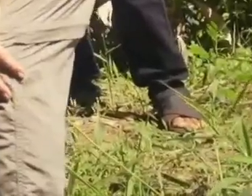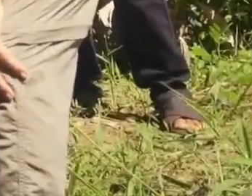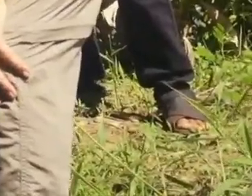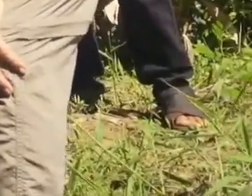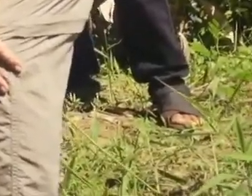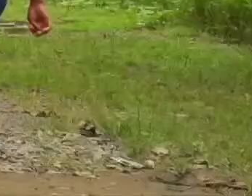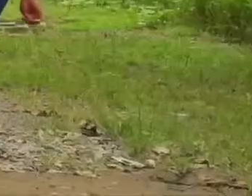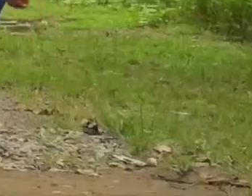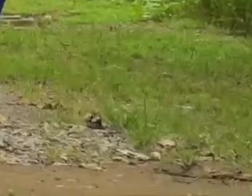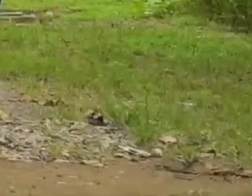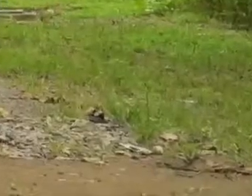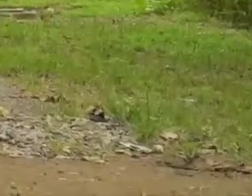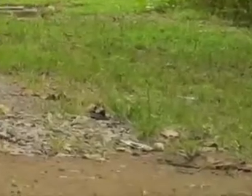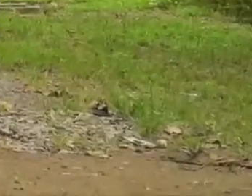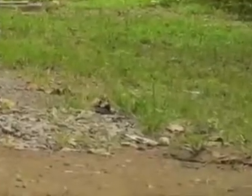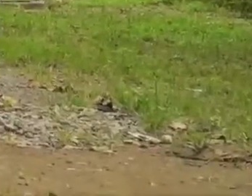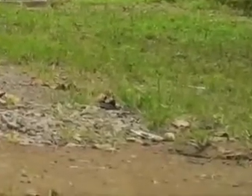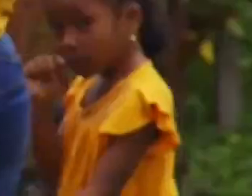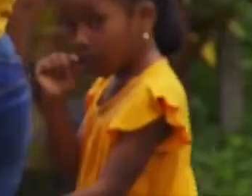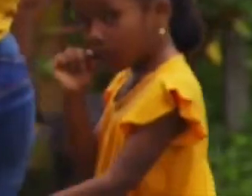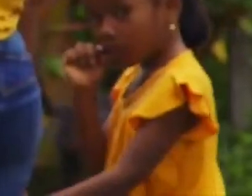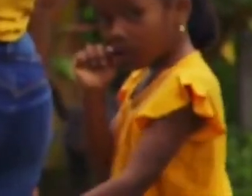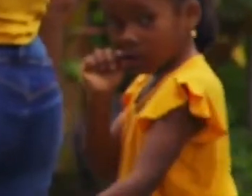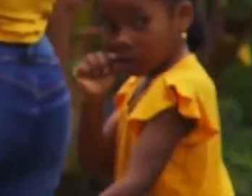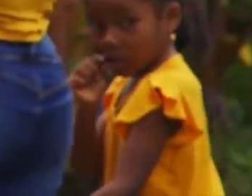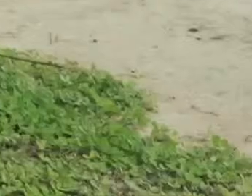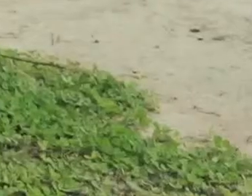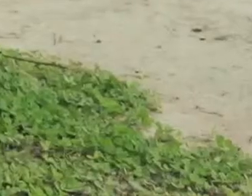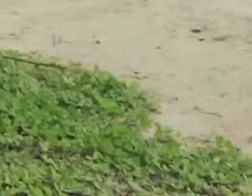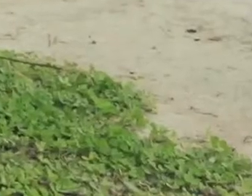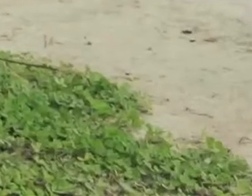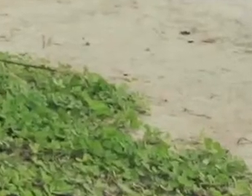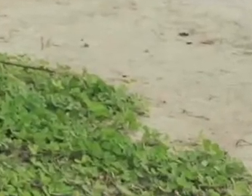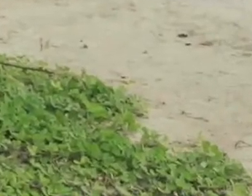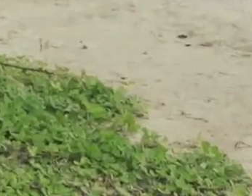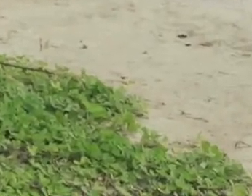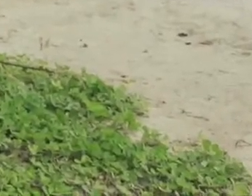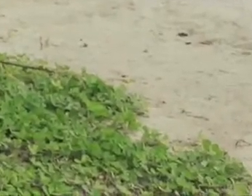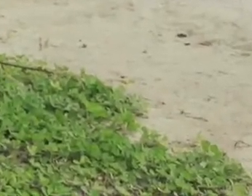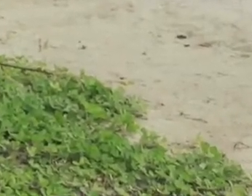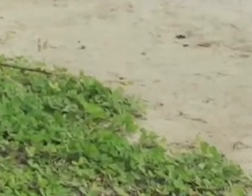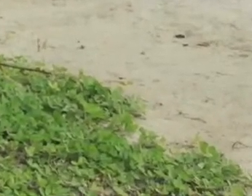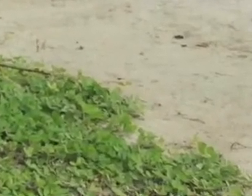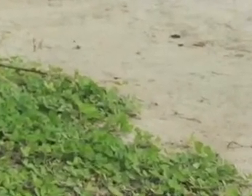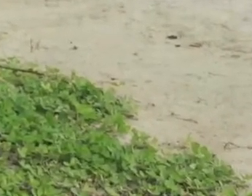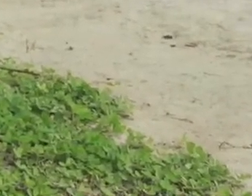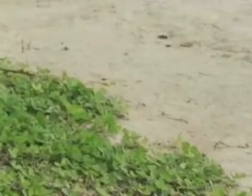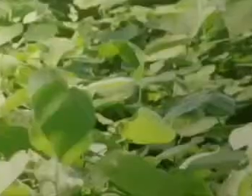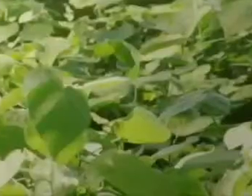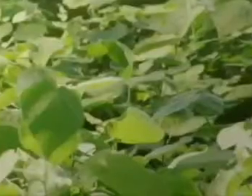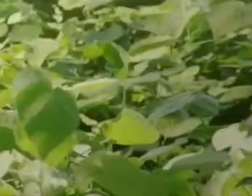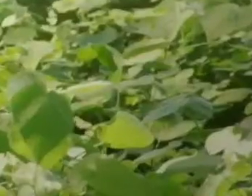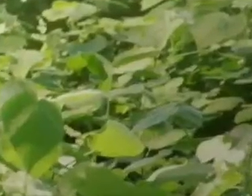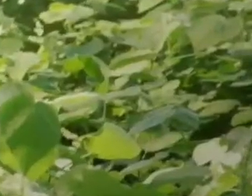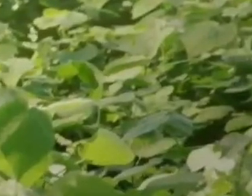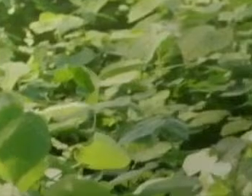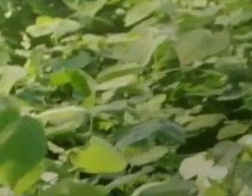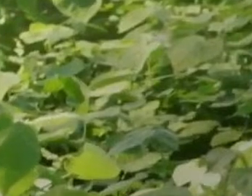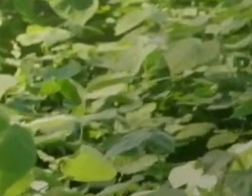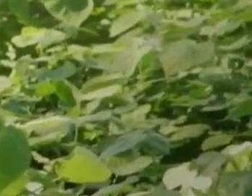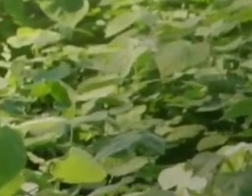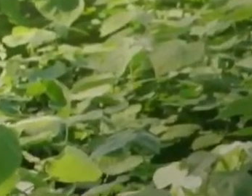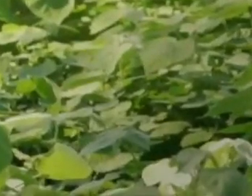Que nos permitan afianzar toda esta historia que hemos traído y que tenemos, que vamos a continuar, nos